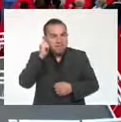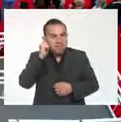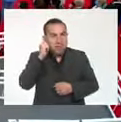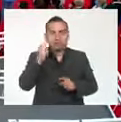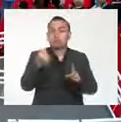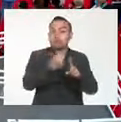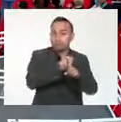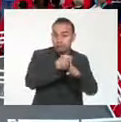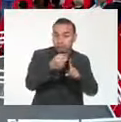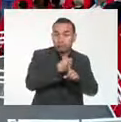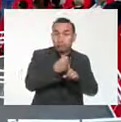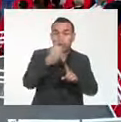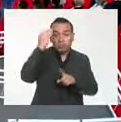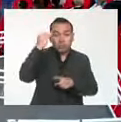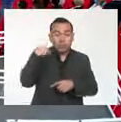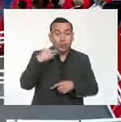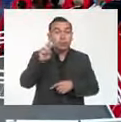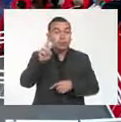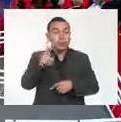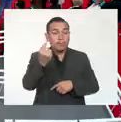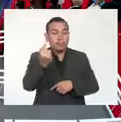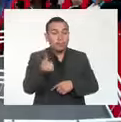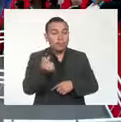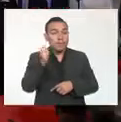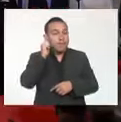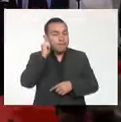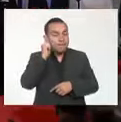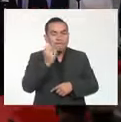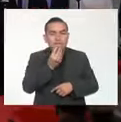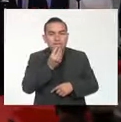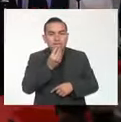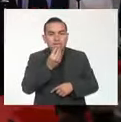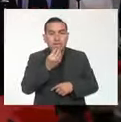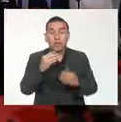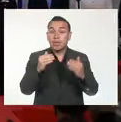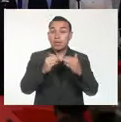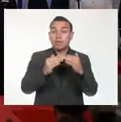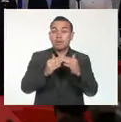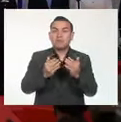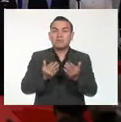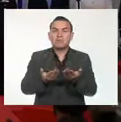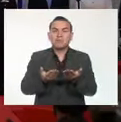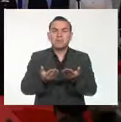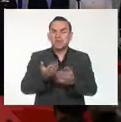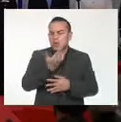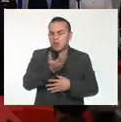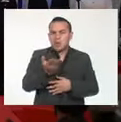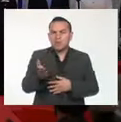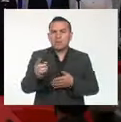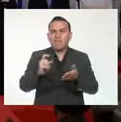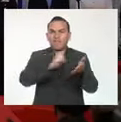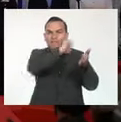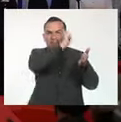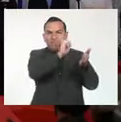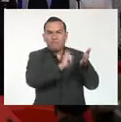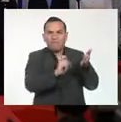anciano, a dos, vandalizaron no solo monumentos,